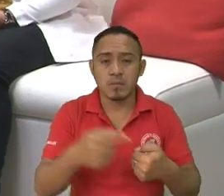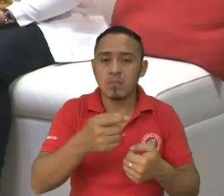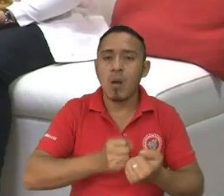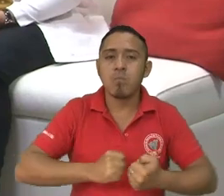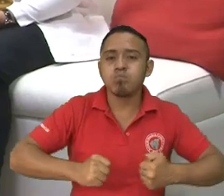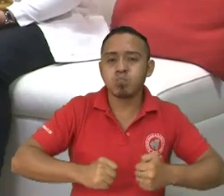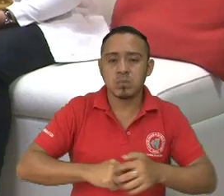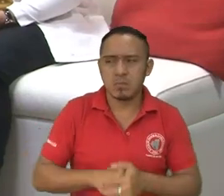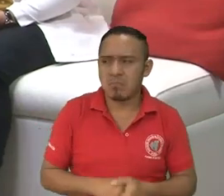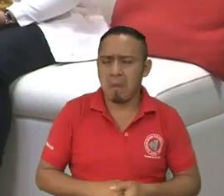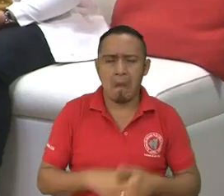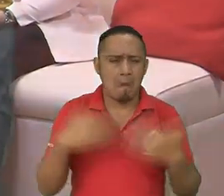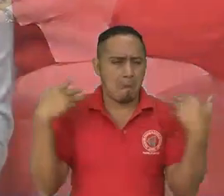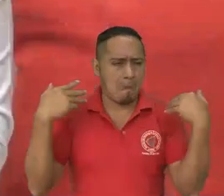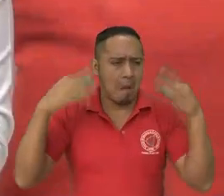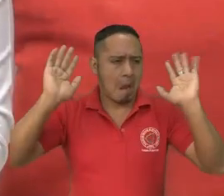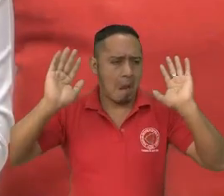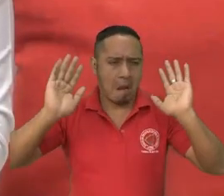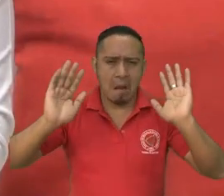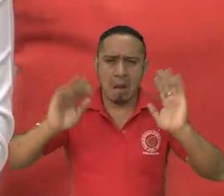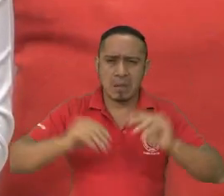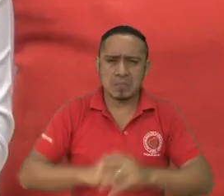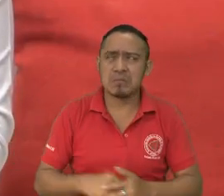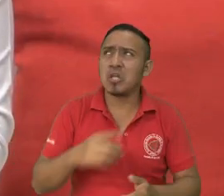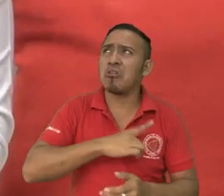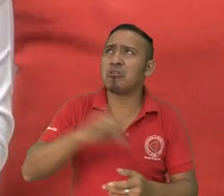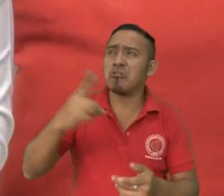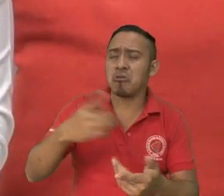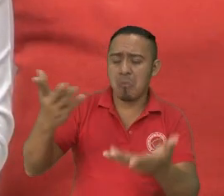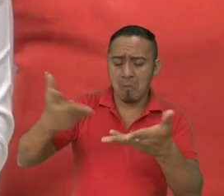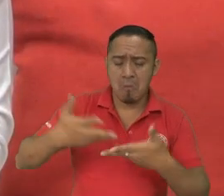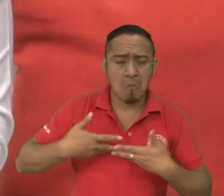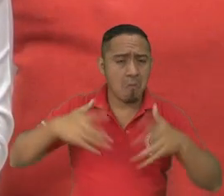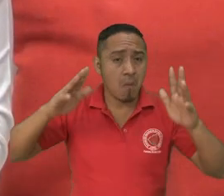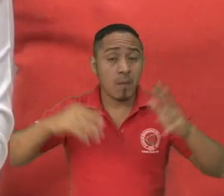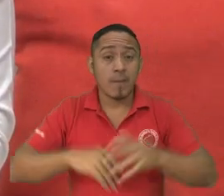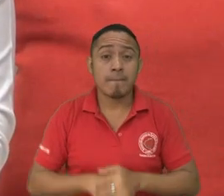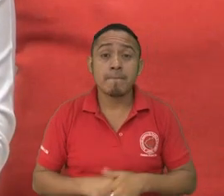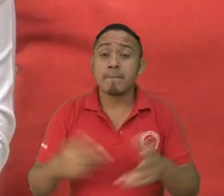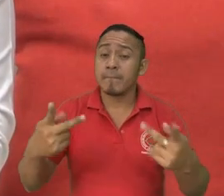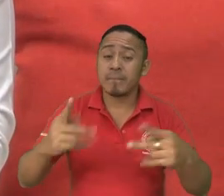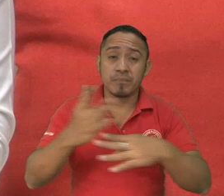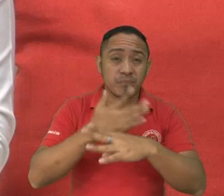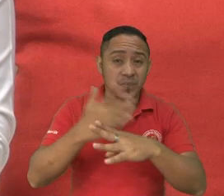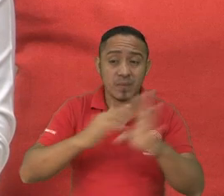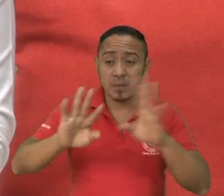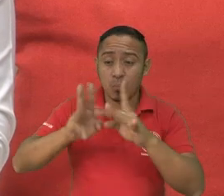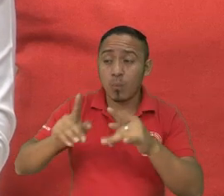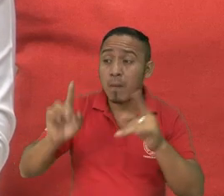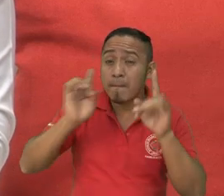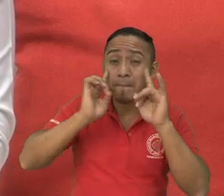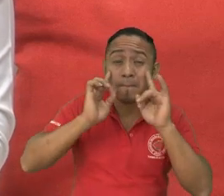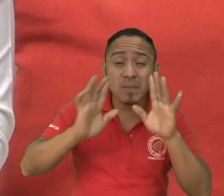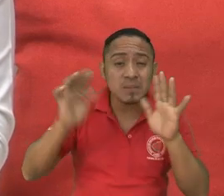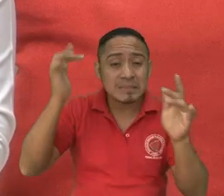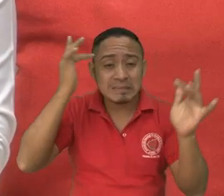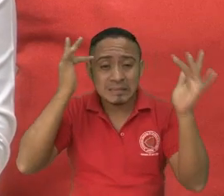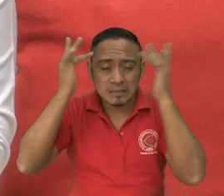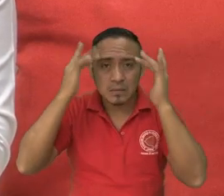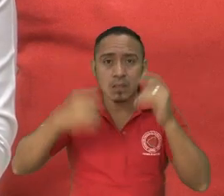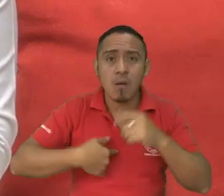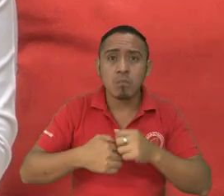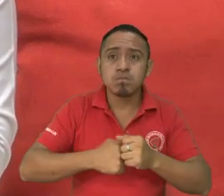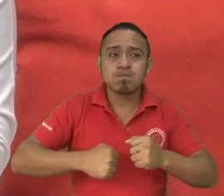gordo. Ay, me vale que sea gordo, así Dios me trajo al mundo. Pero las niñas se preocupan más y dicen, no,